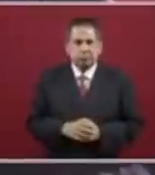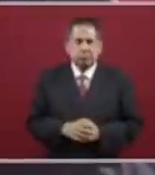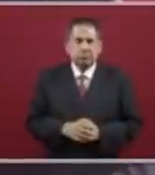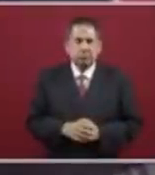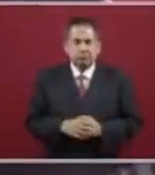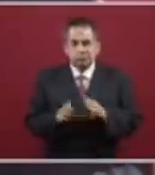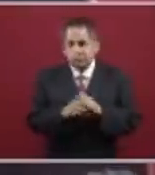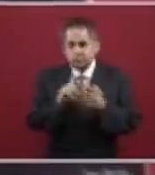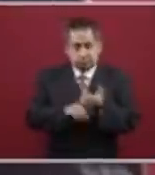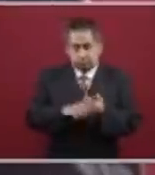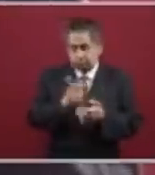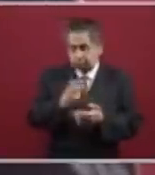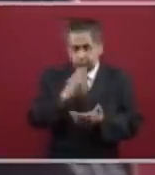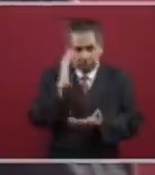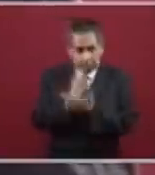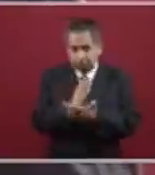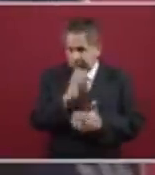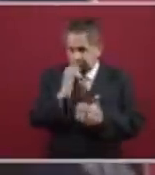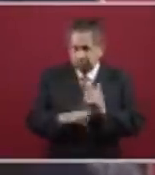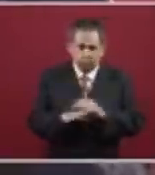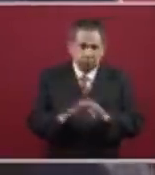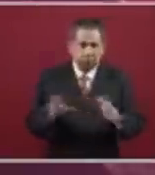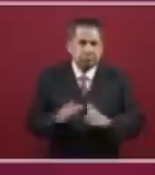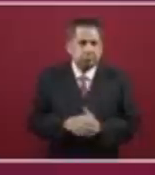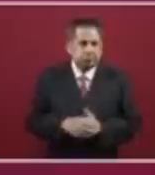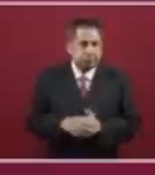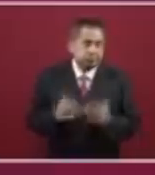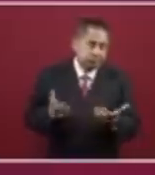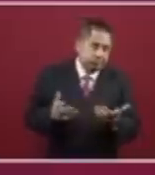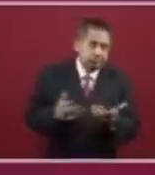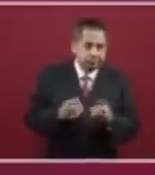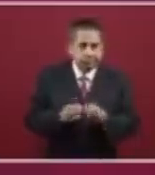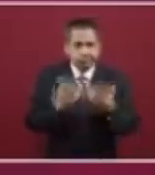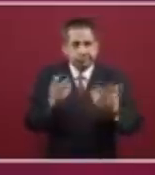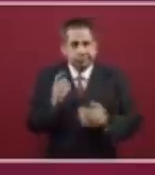Entonces, todo eso ya se eliminó, pero claro, hay